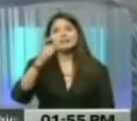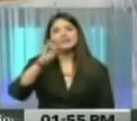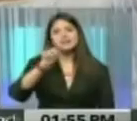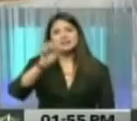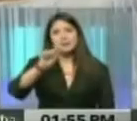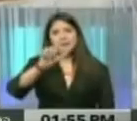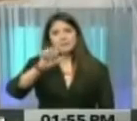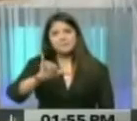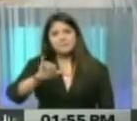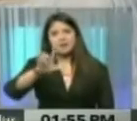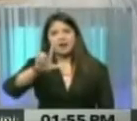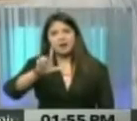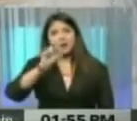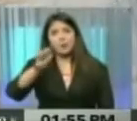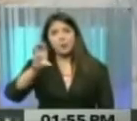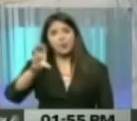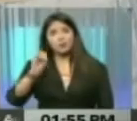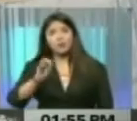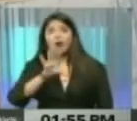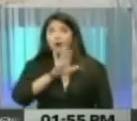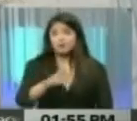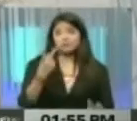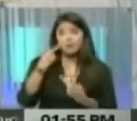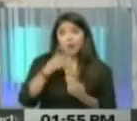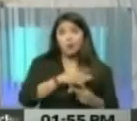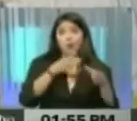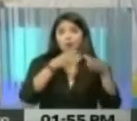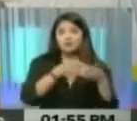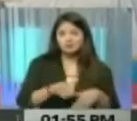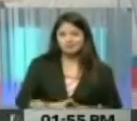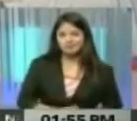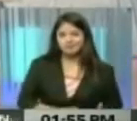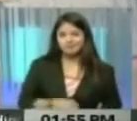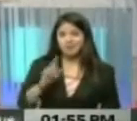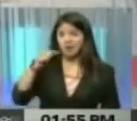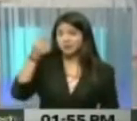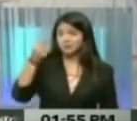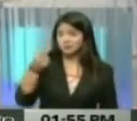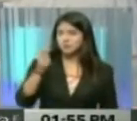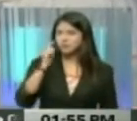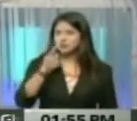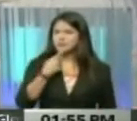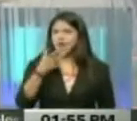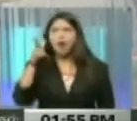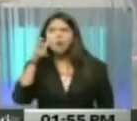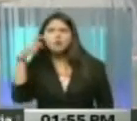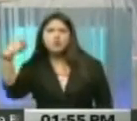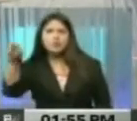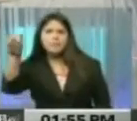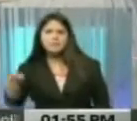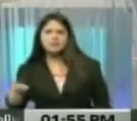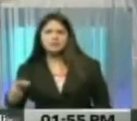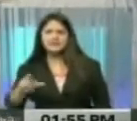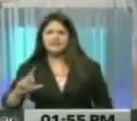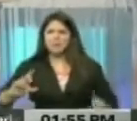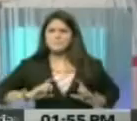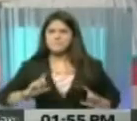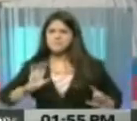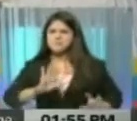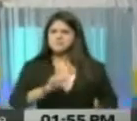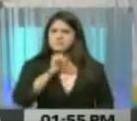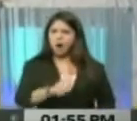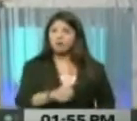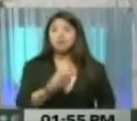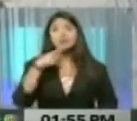culturadeunpueblo@gmail.com. Esto, pues, es un colectivo. Así que la próxima vez que usted escuche a alguien satanizando el término,